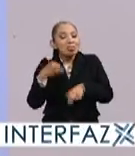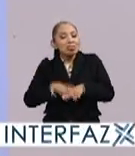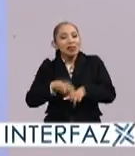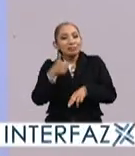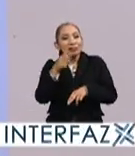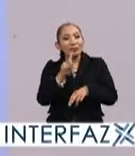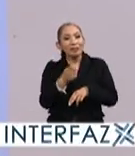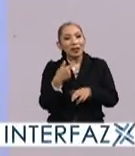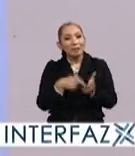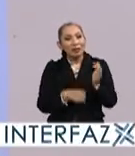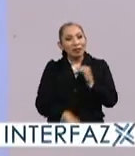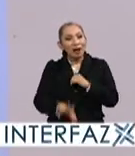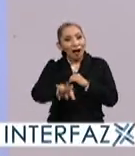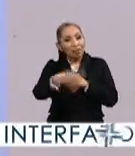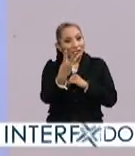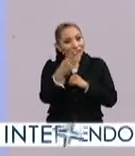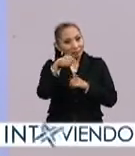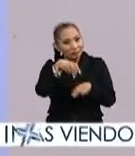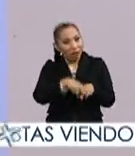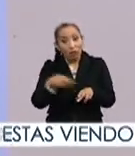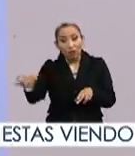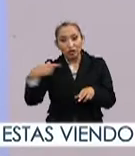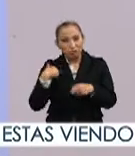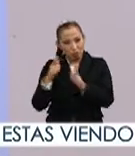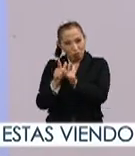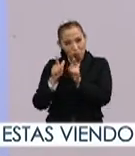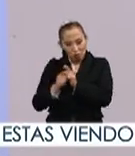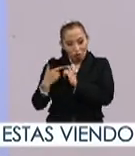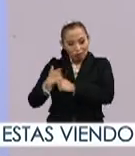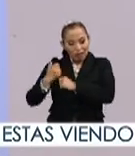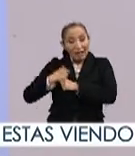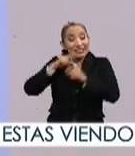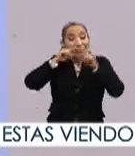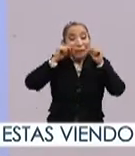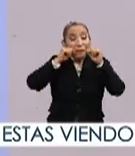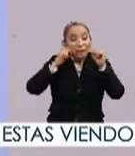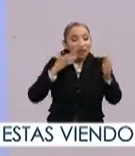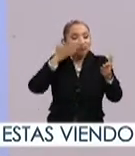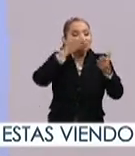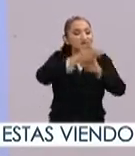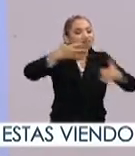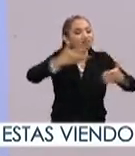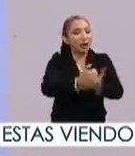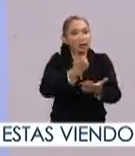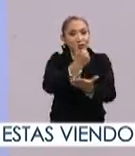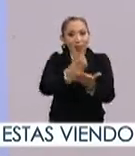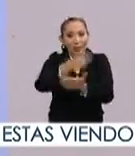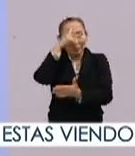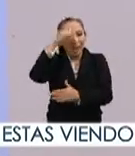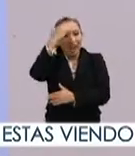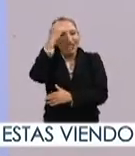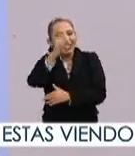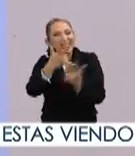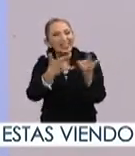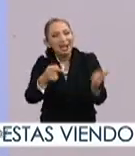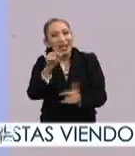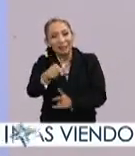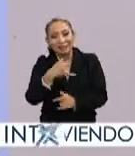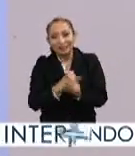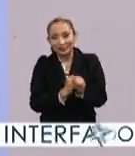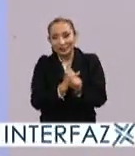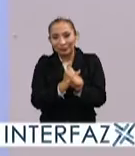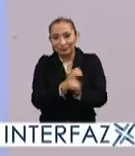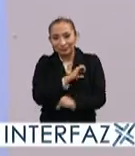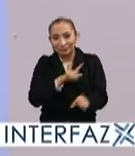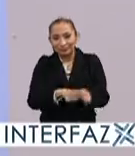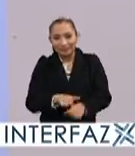de diciembre de 1914, cuando sus tropas y las de Emiliano Zapata entraron triunfantes a la Ciudad de México. Vamos a conocer más en este